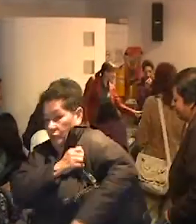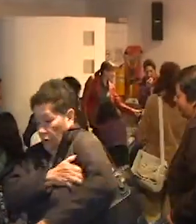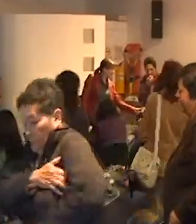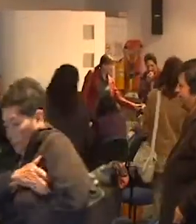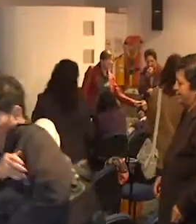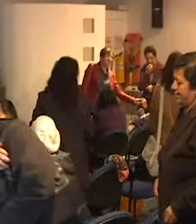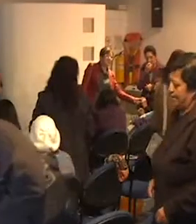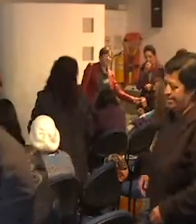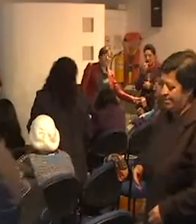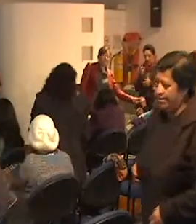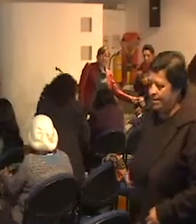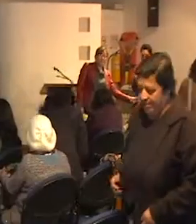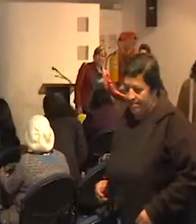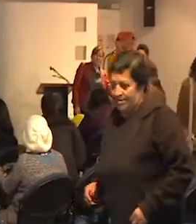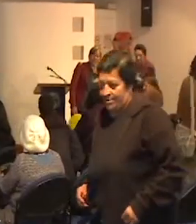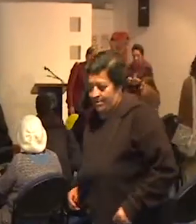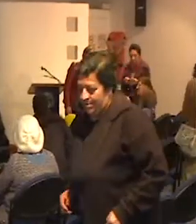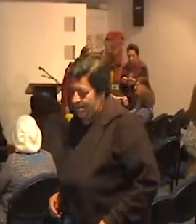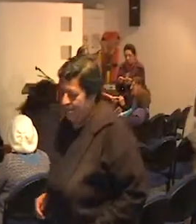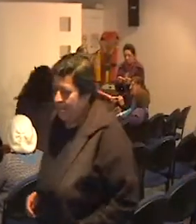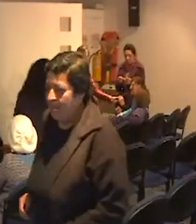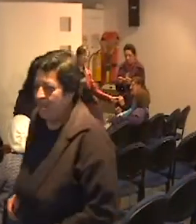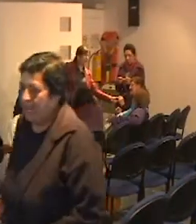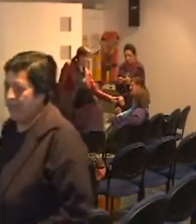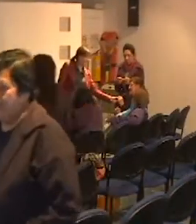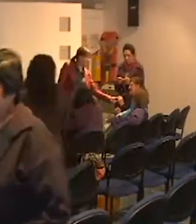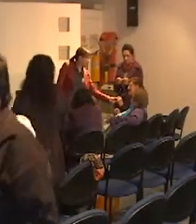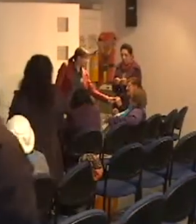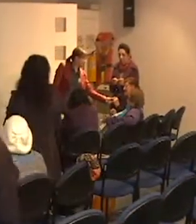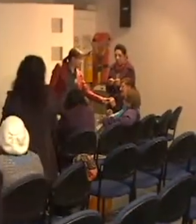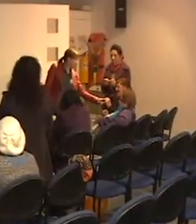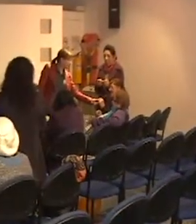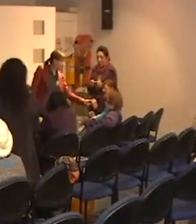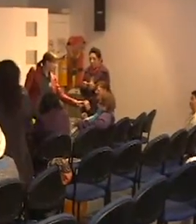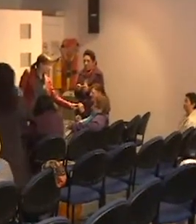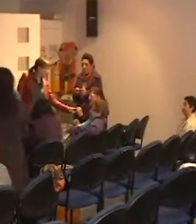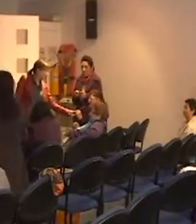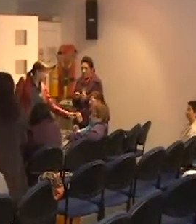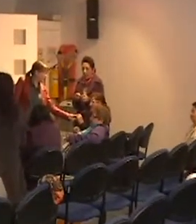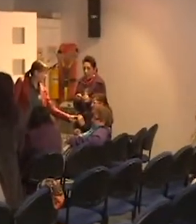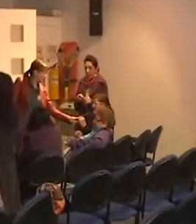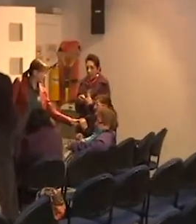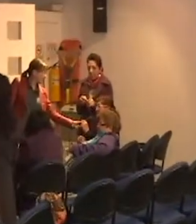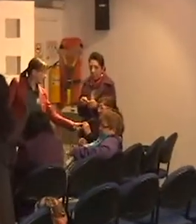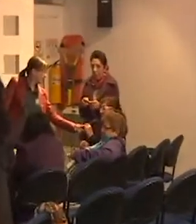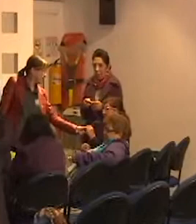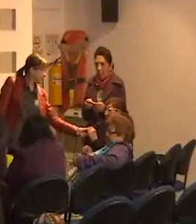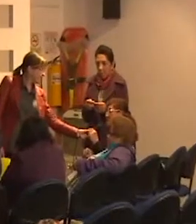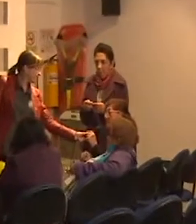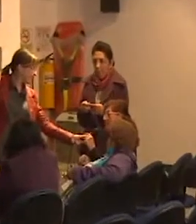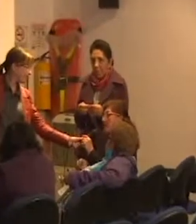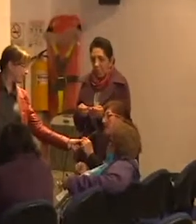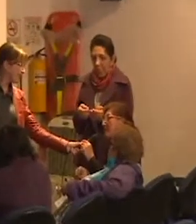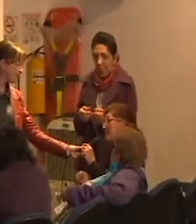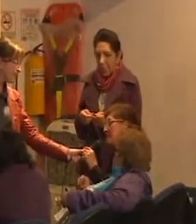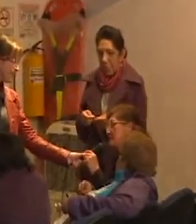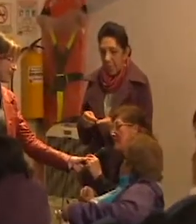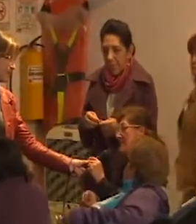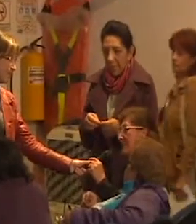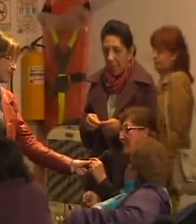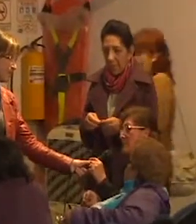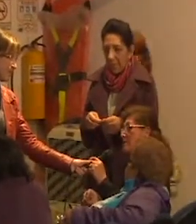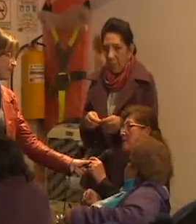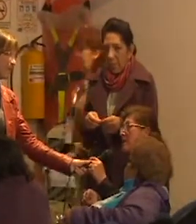Hoy me como este chocolate porque realmente hay que ver que no solo la necesidad de la discapacidad hoy se vio, sino también la necesidad que